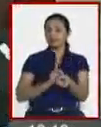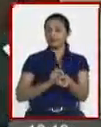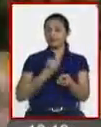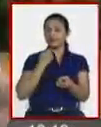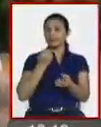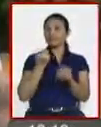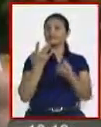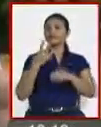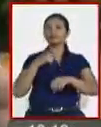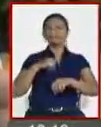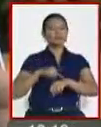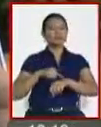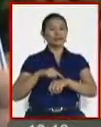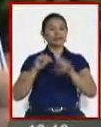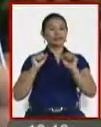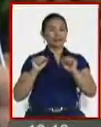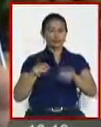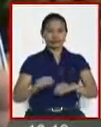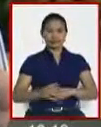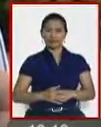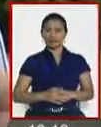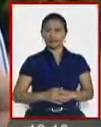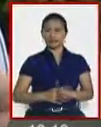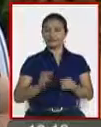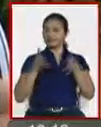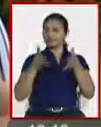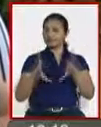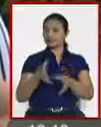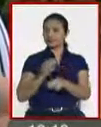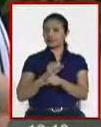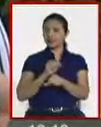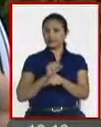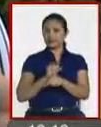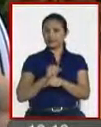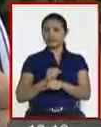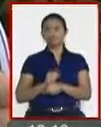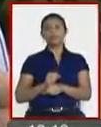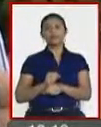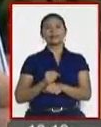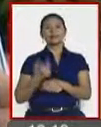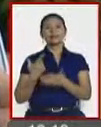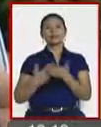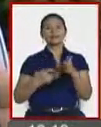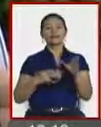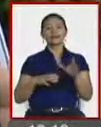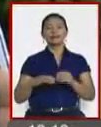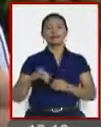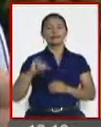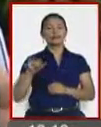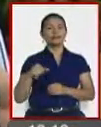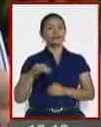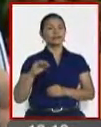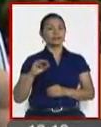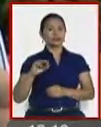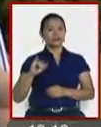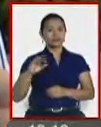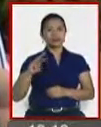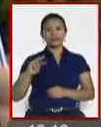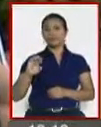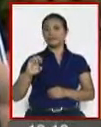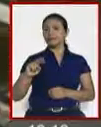acreditar cuánto tiempo pueda dejar de trabajar a lo que ella se dedicaba, Jimena, ¿no? O sea, ella se